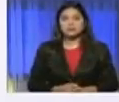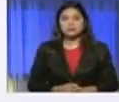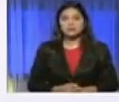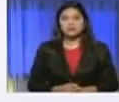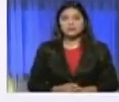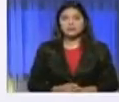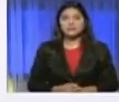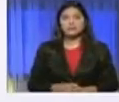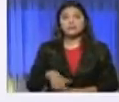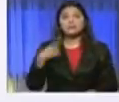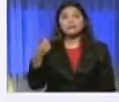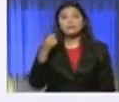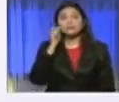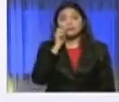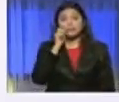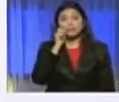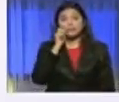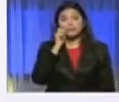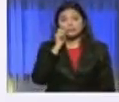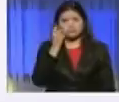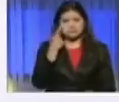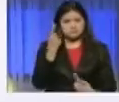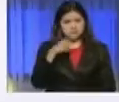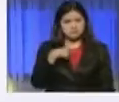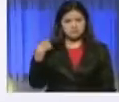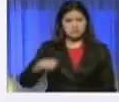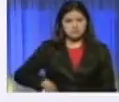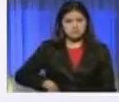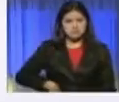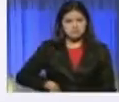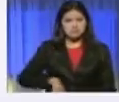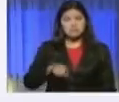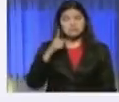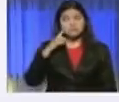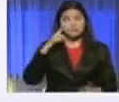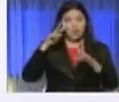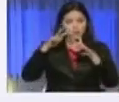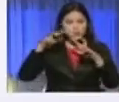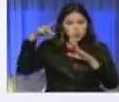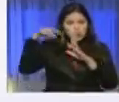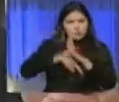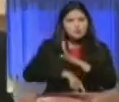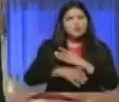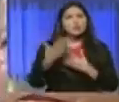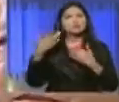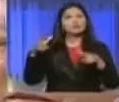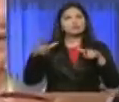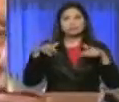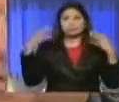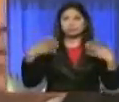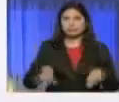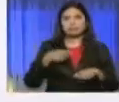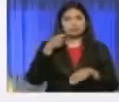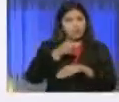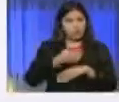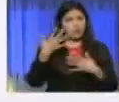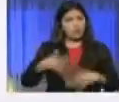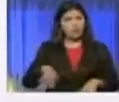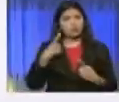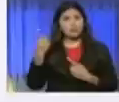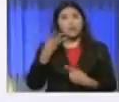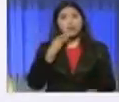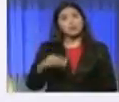El compañero Tang Duong Min, investigador titular, la juventud